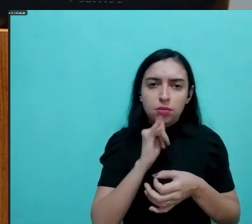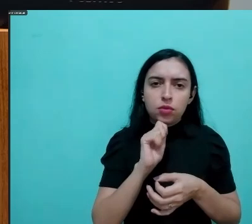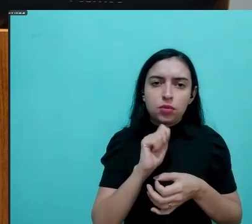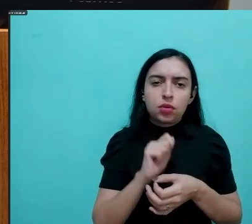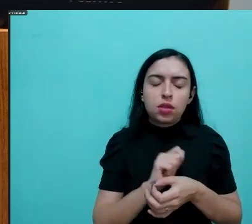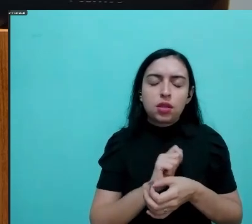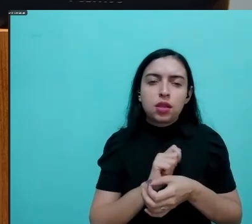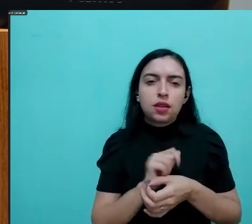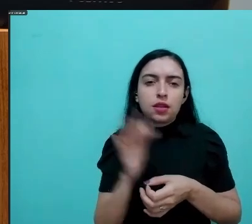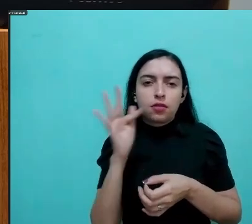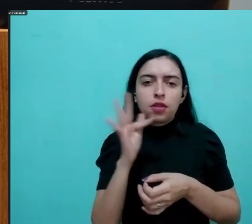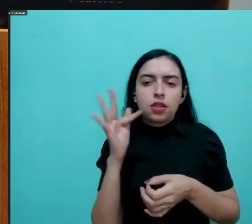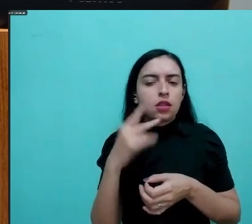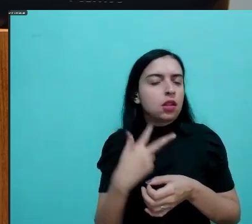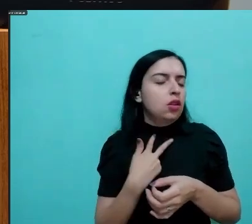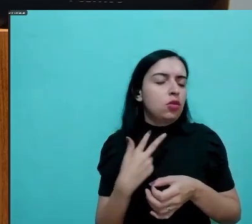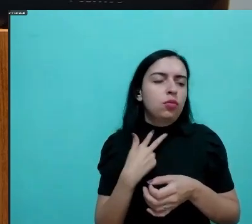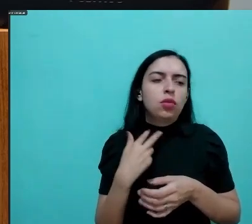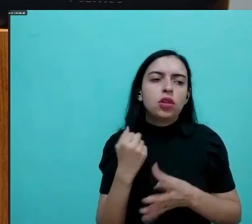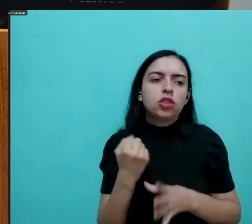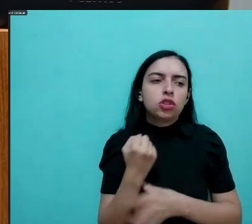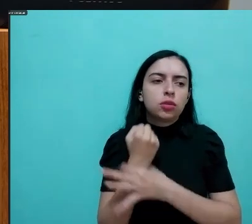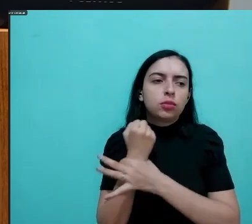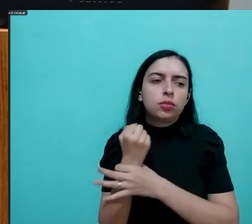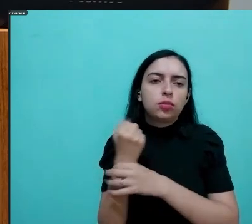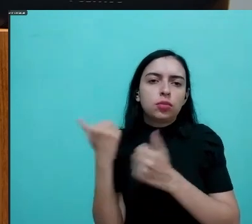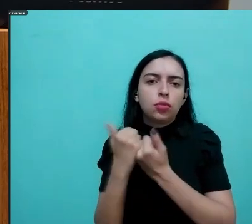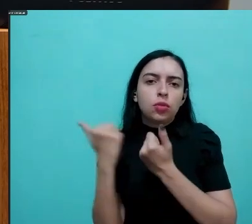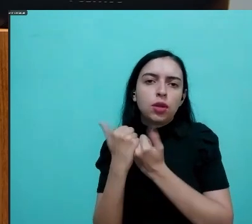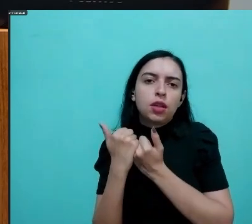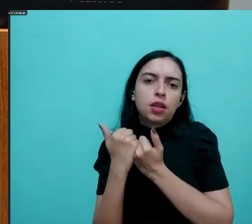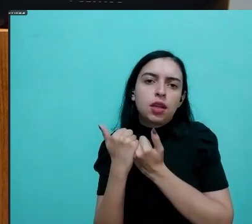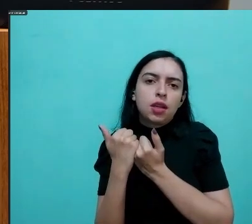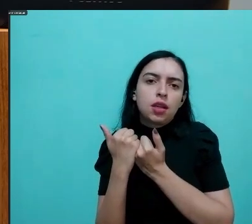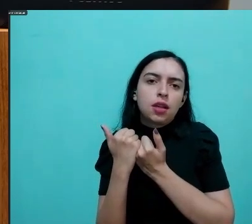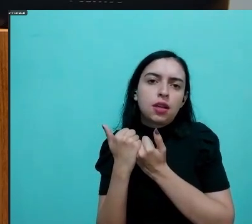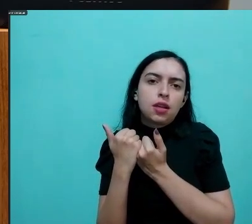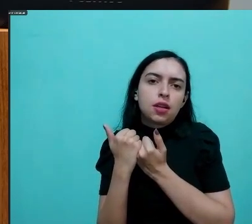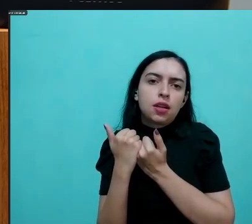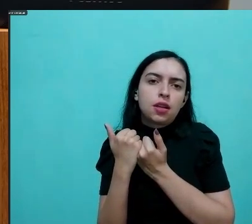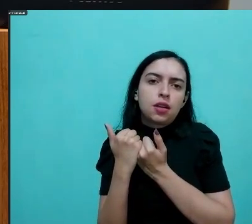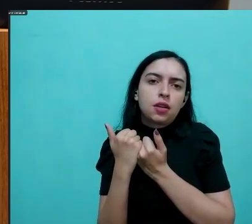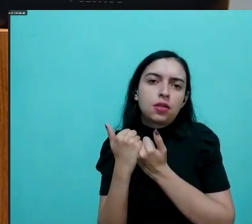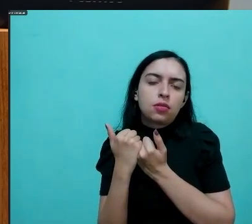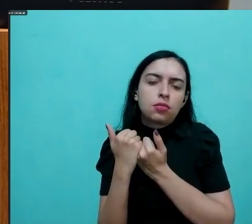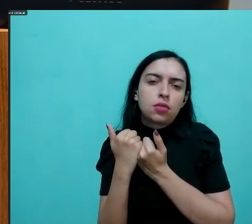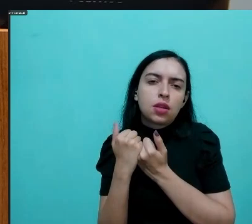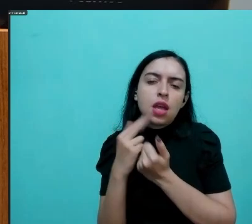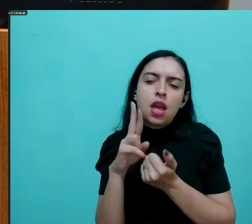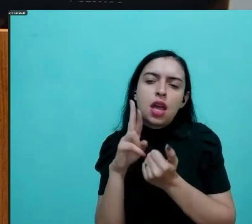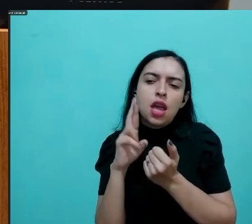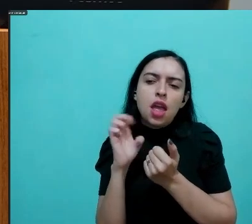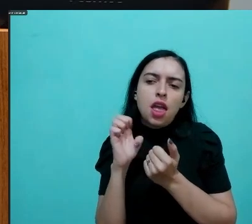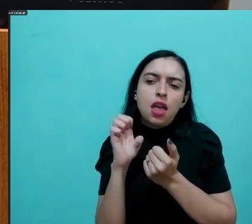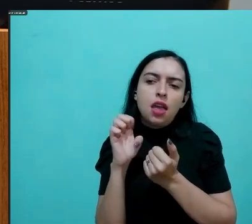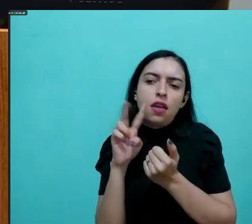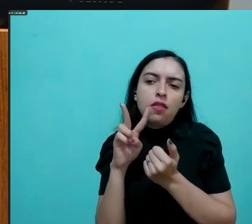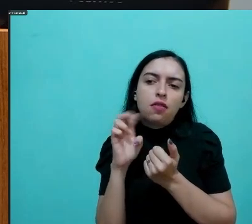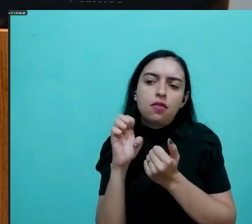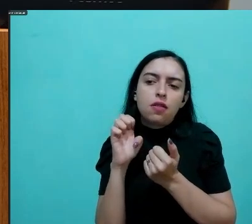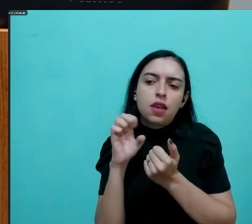puede defender lo que se llama, no sé si hay un equivalente en portugués, el revisionismo. No se puede decir, por ejemplo,